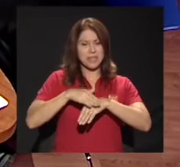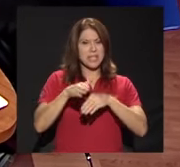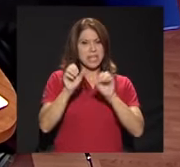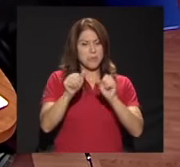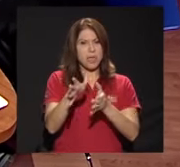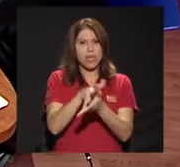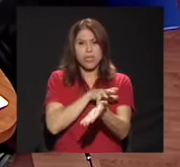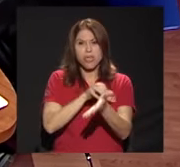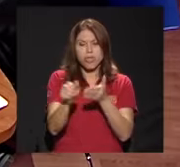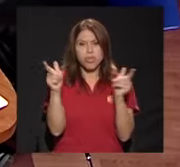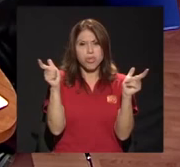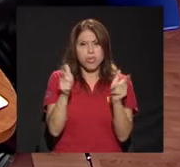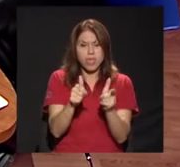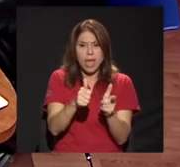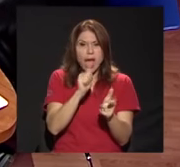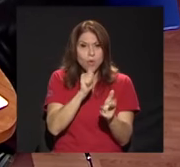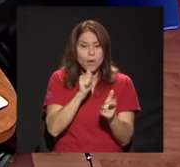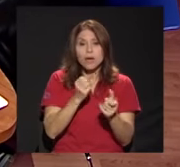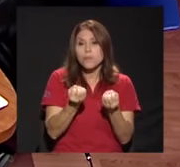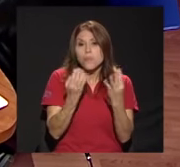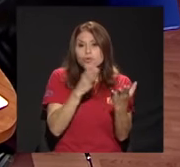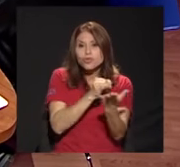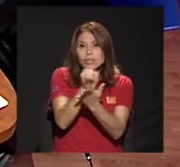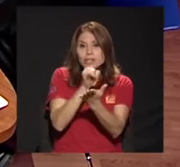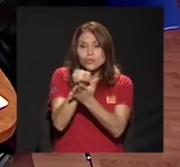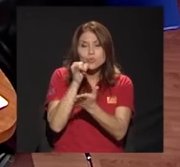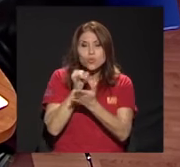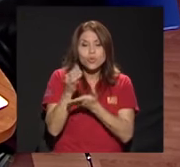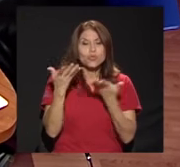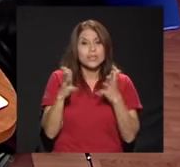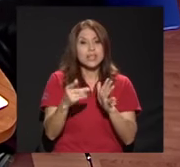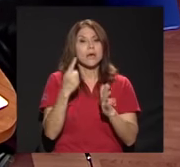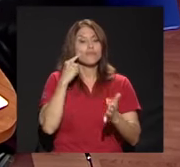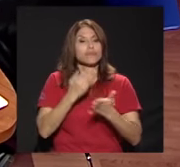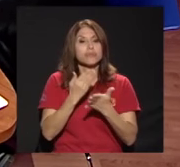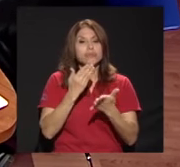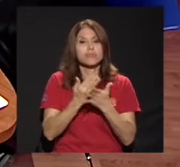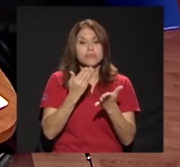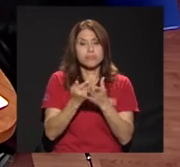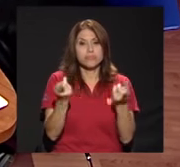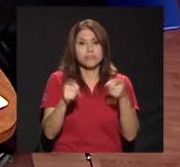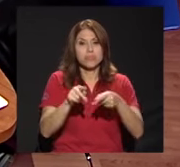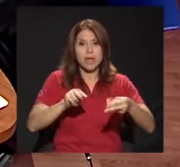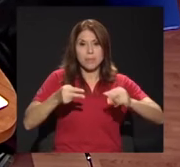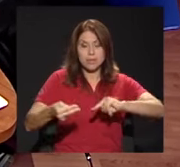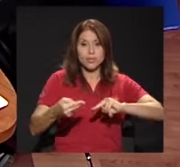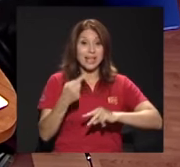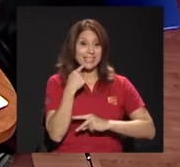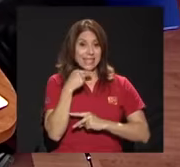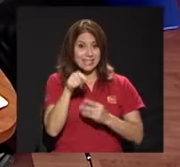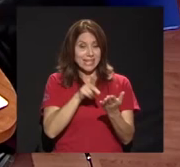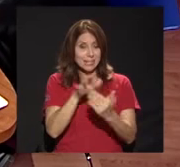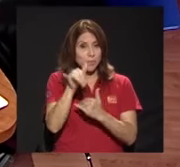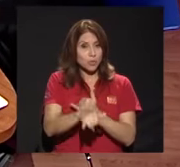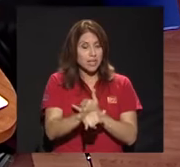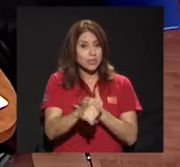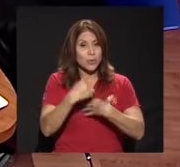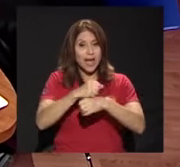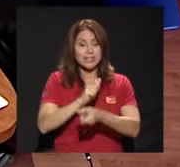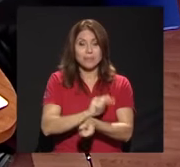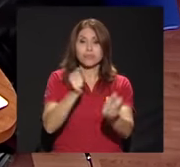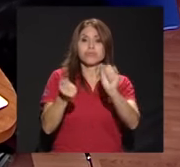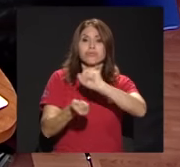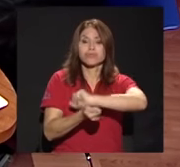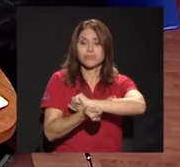estudios que indican los efectos adversos? Se dice que este proyecto privatiza el agua, la convierte en mercancía y se opone al derecho al